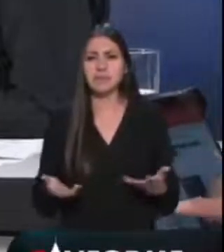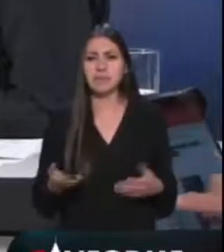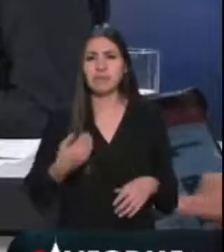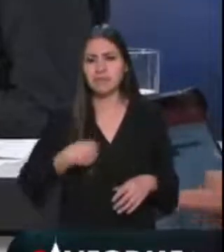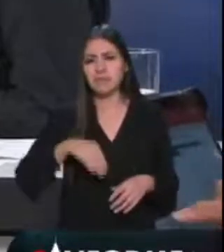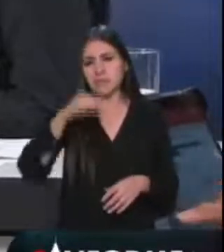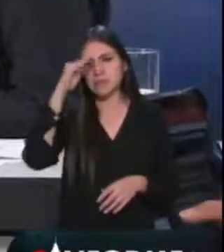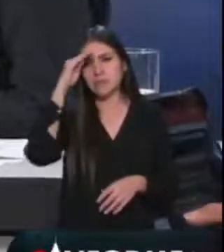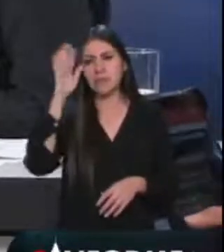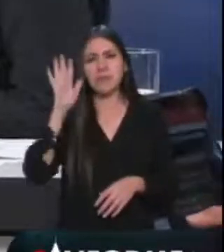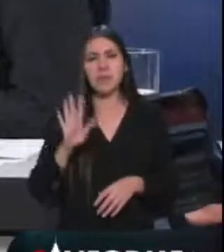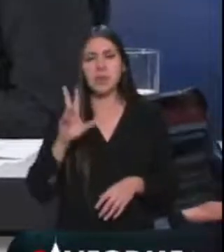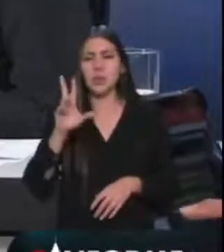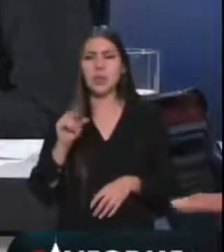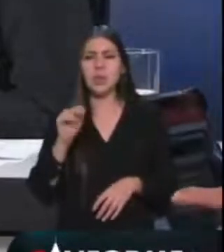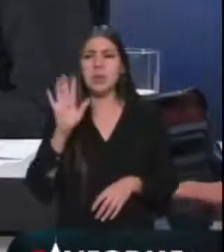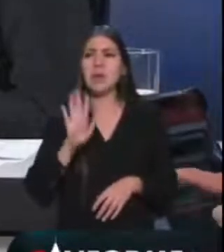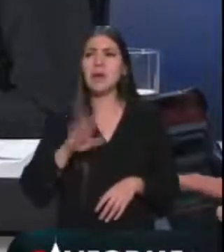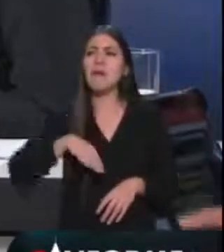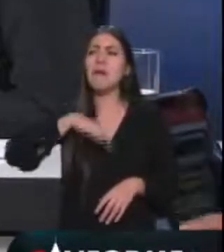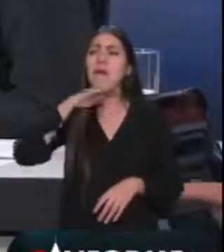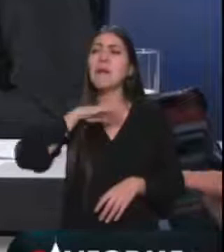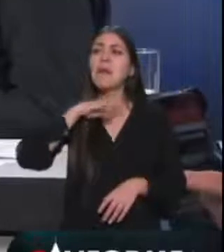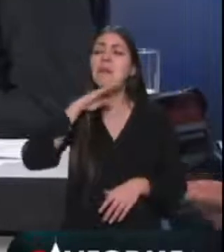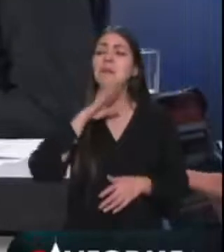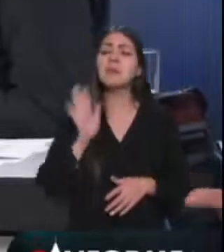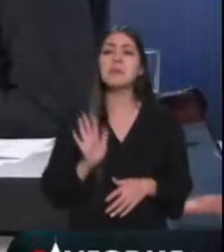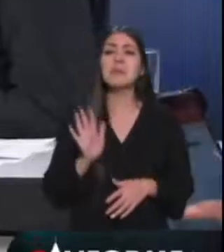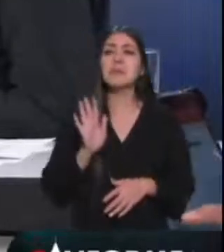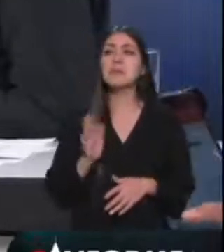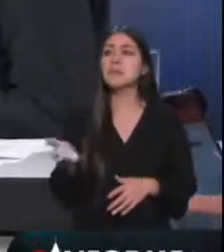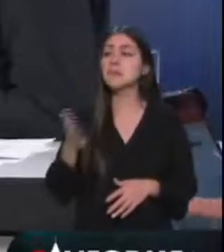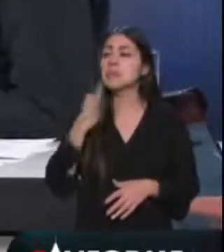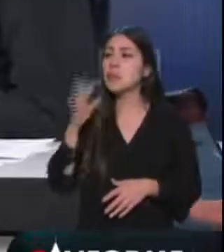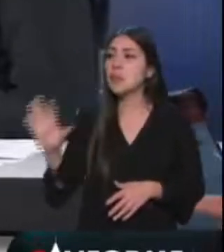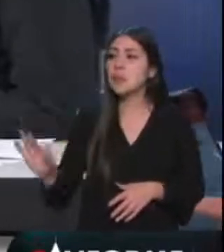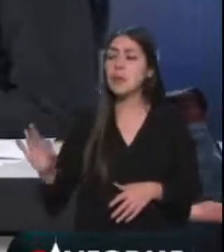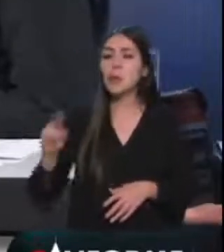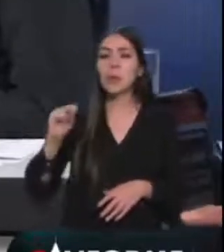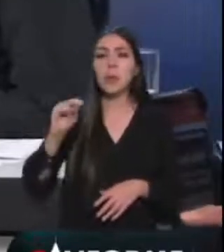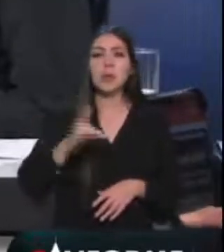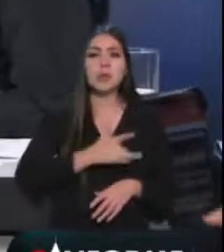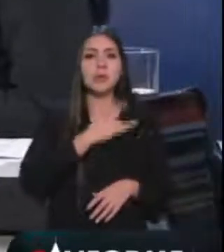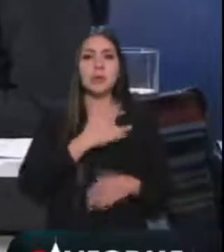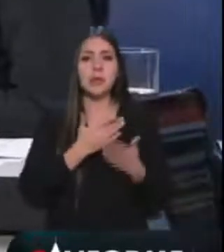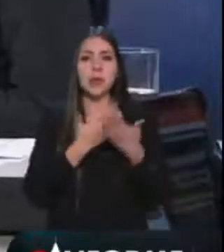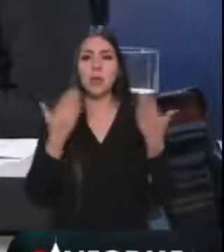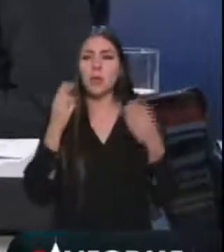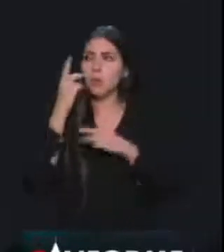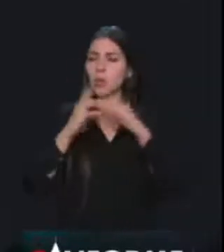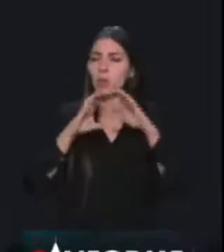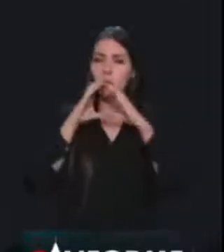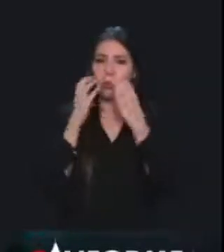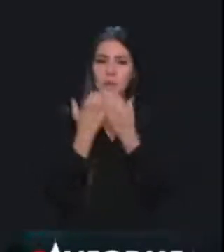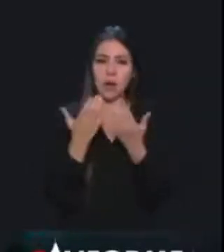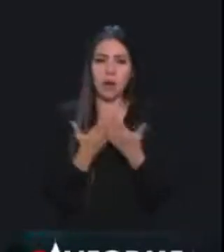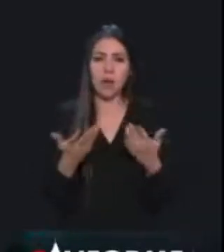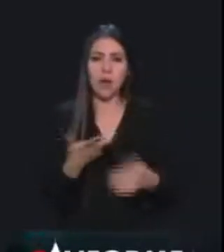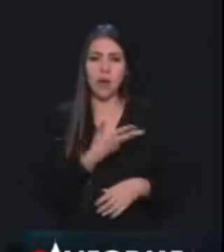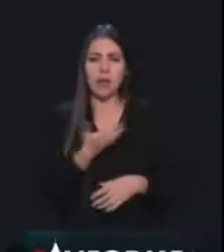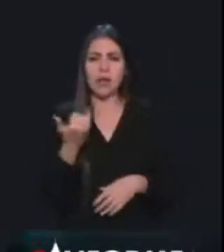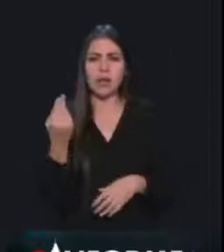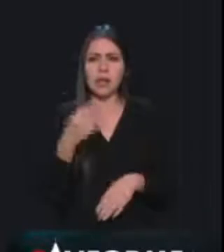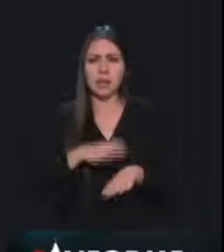aislacionista, es decir, no considerar el entorno global en el que estás, y muy enfocada en efecto en el